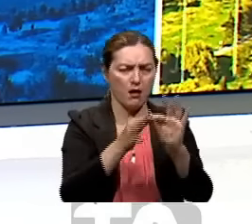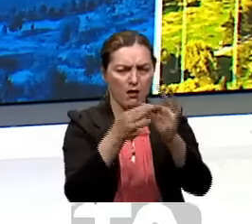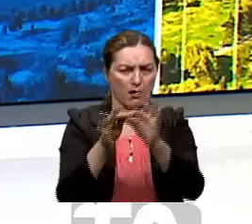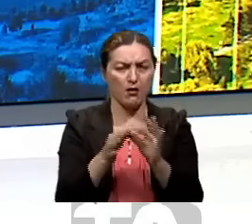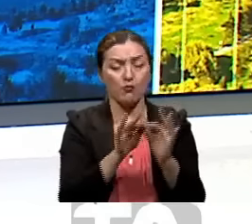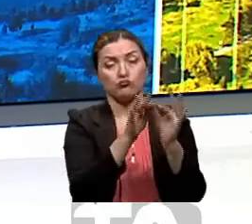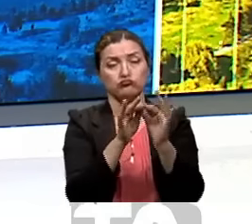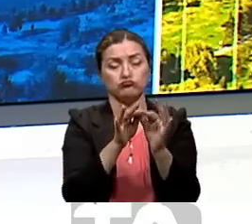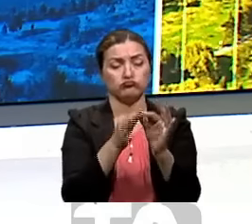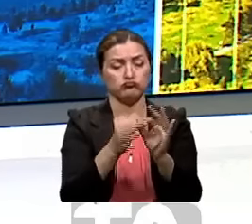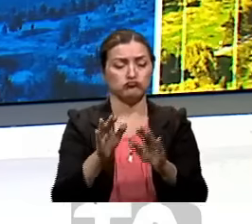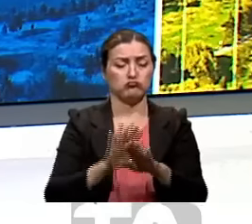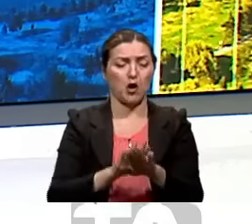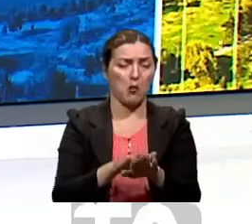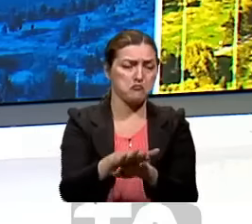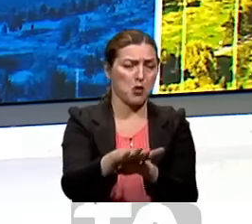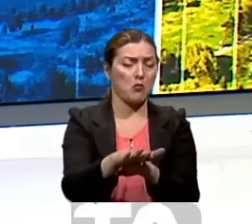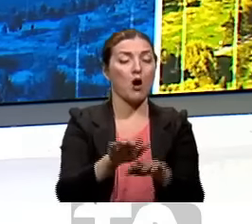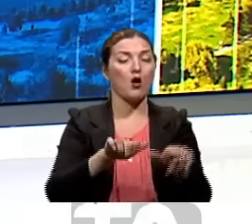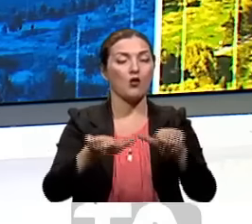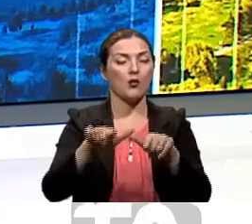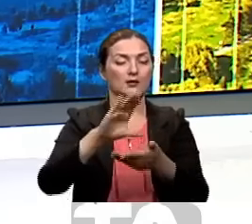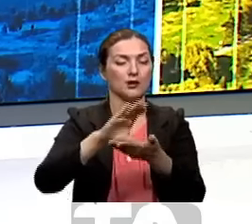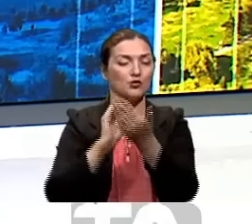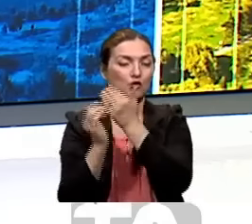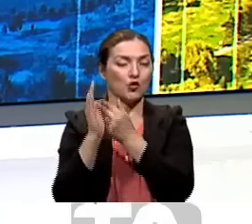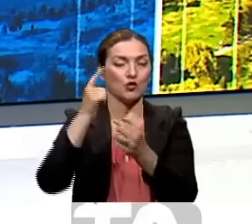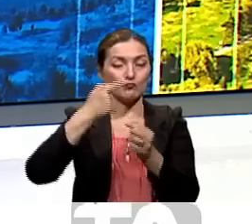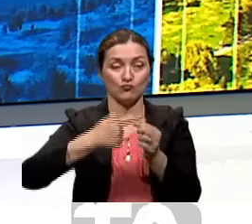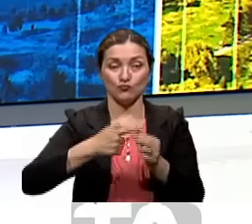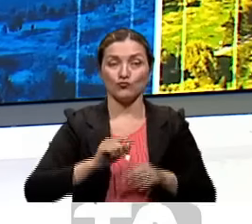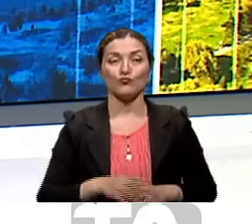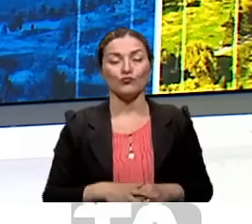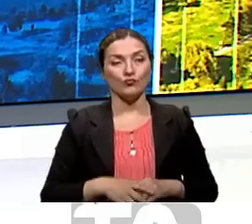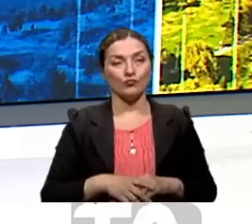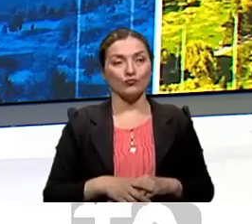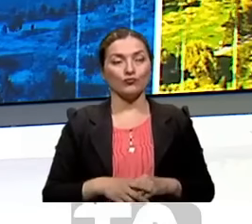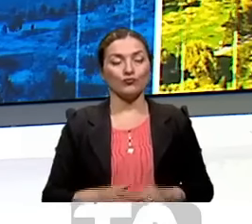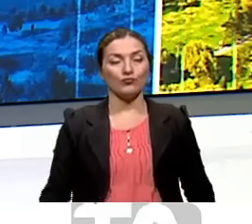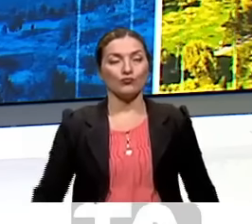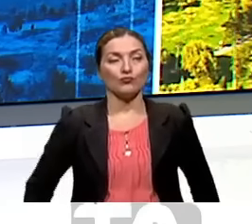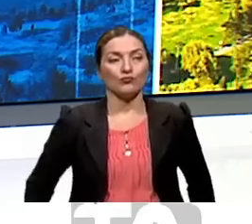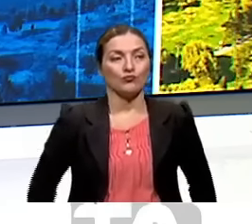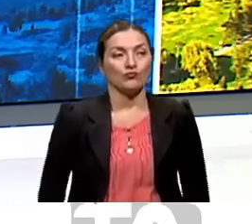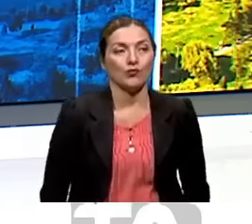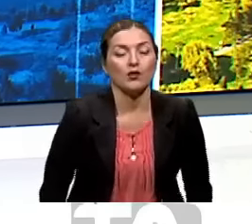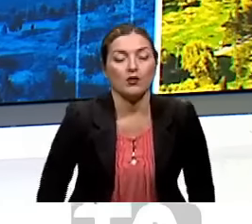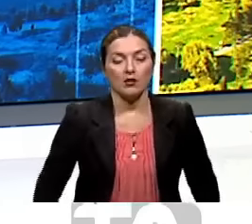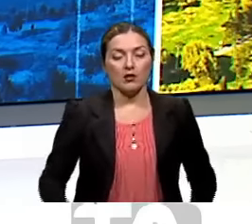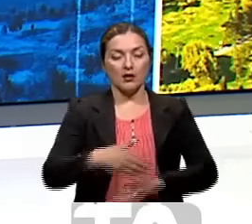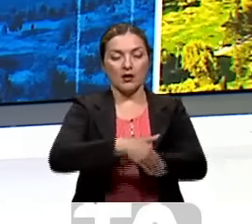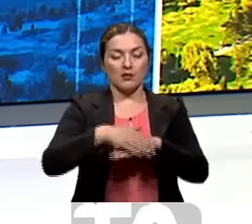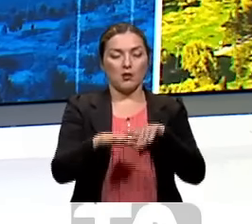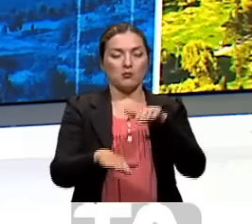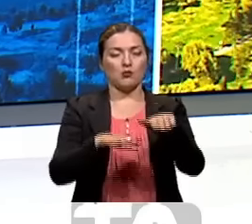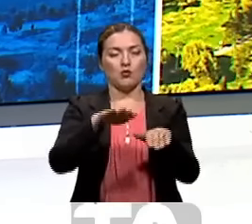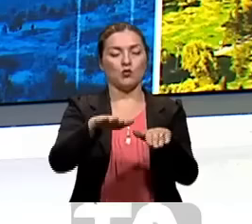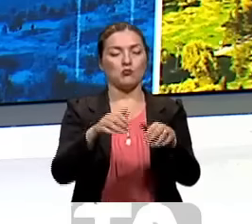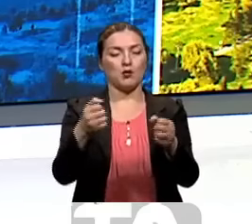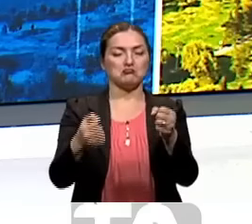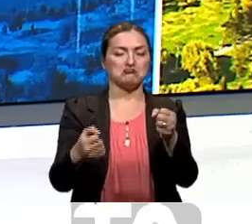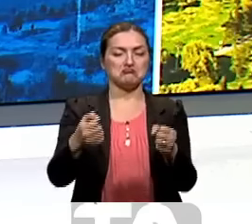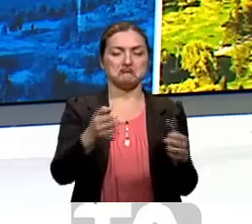de la reparación de espacios en el casco colonial. Si bien las vías no serán peatonizadas, el objetivo es brindarle mayor